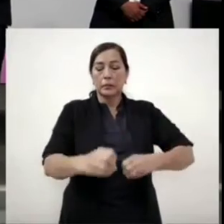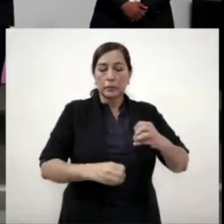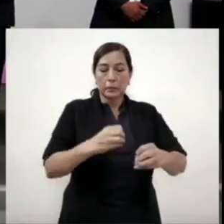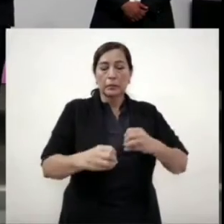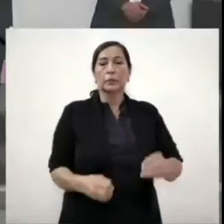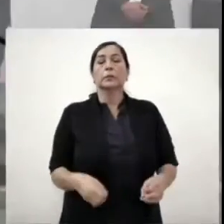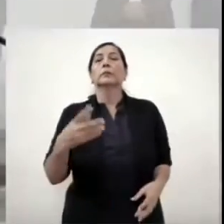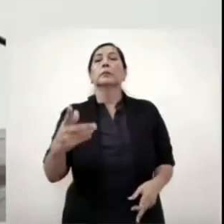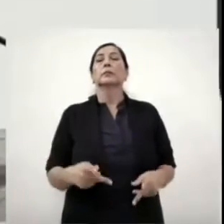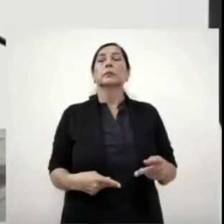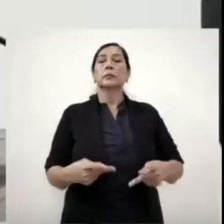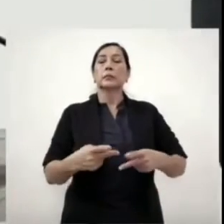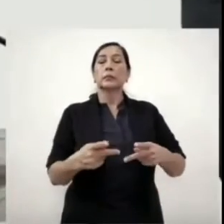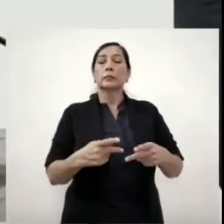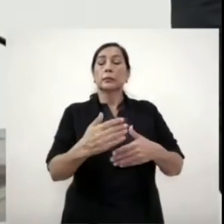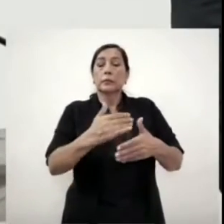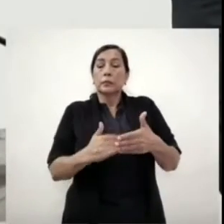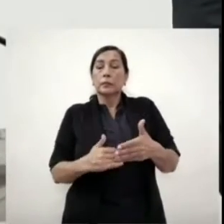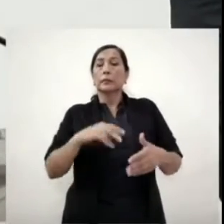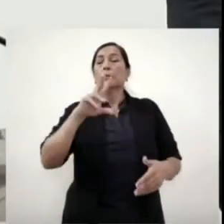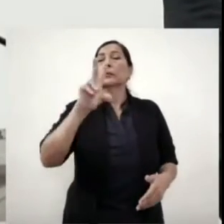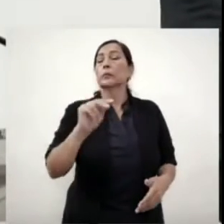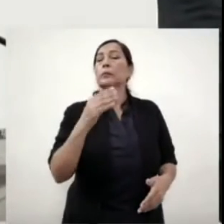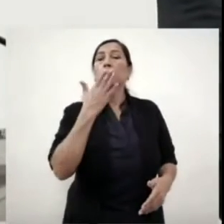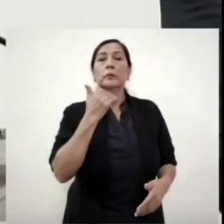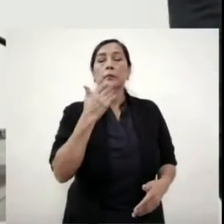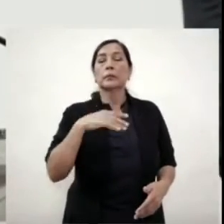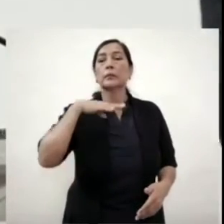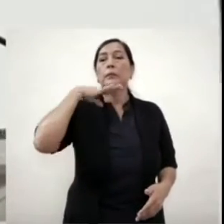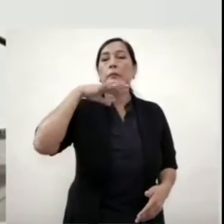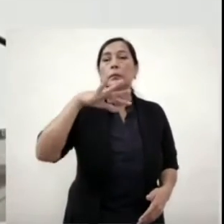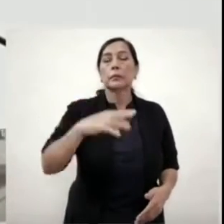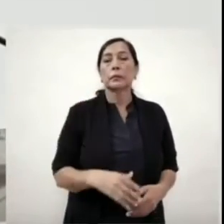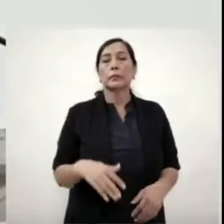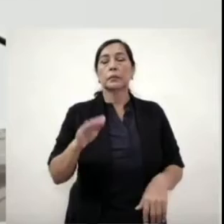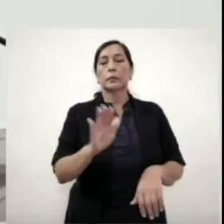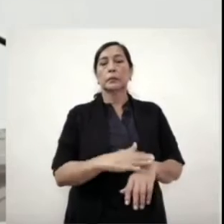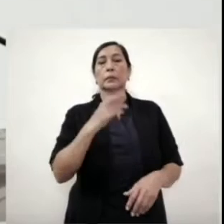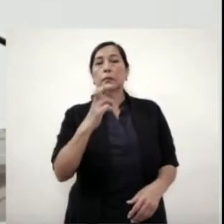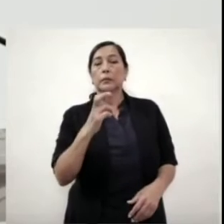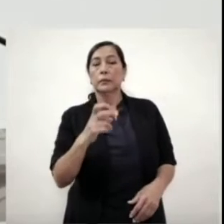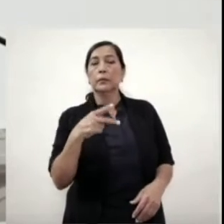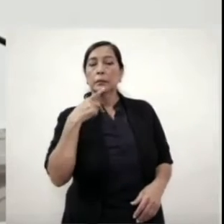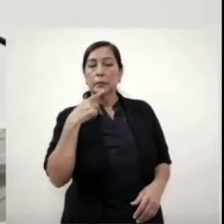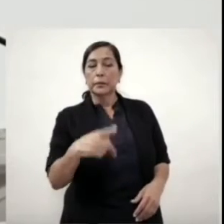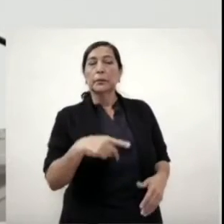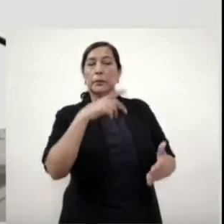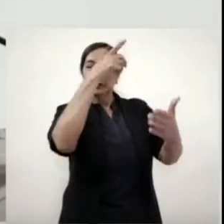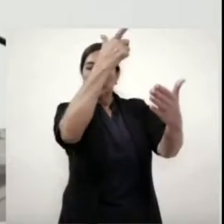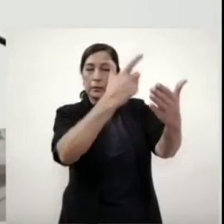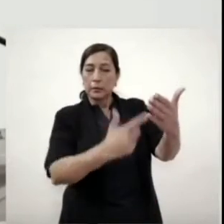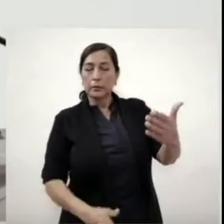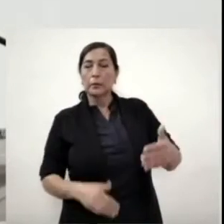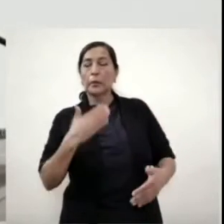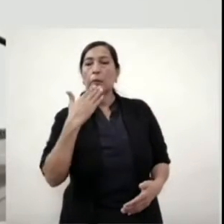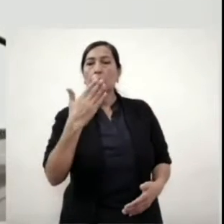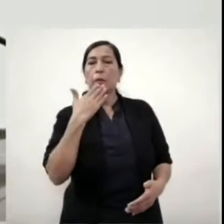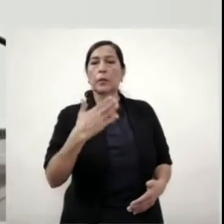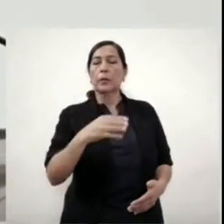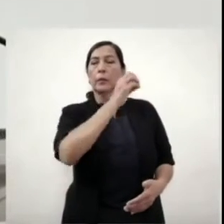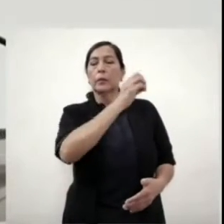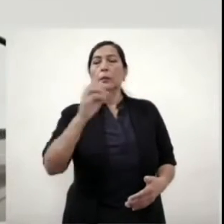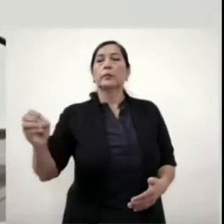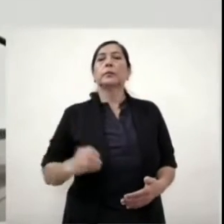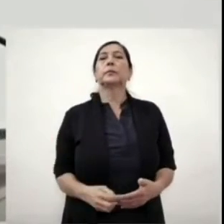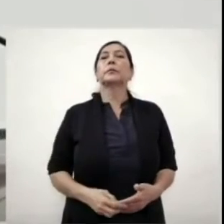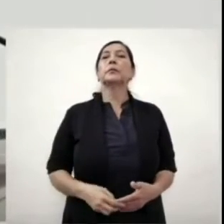prevención social del delito. Por supuesto, el Fortapaz es muy puntual en la utilización y distribución de la inversión que